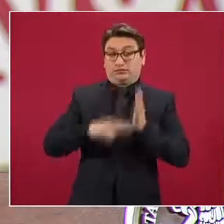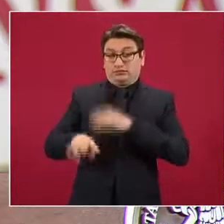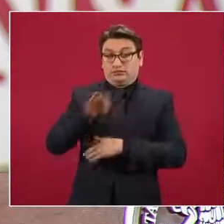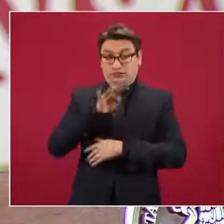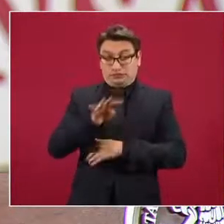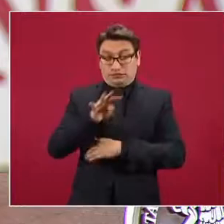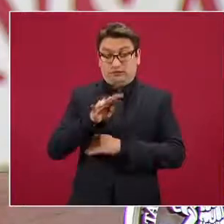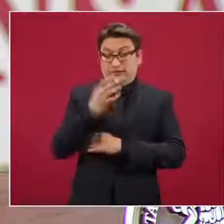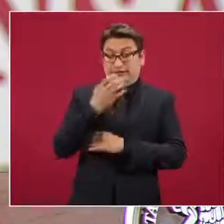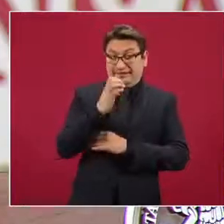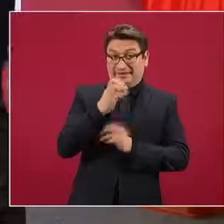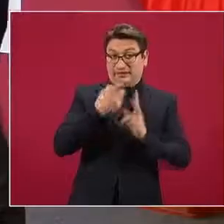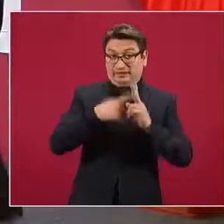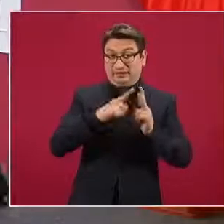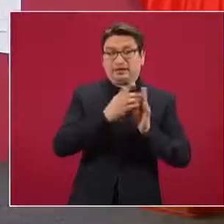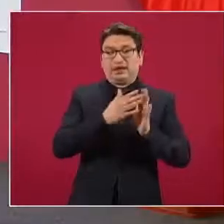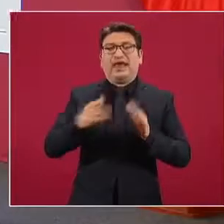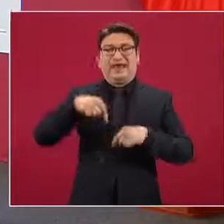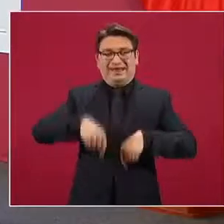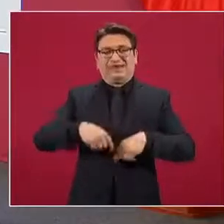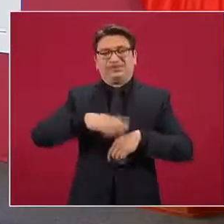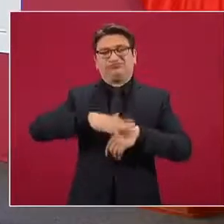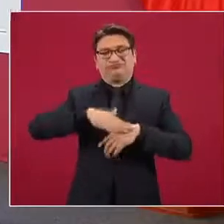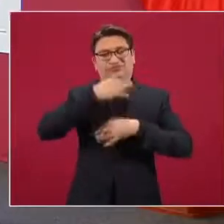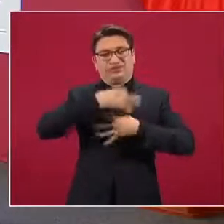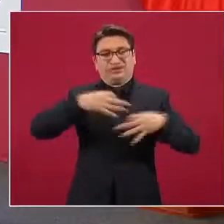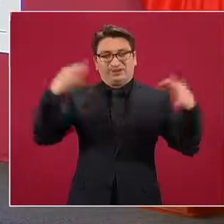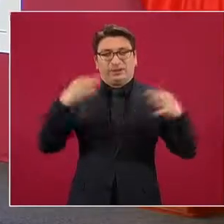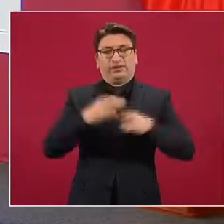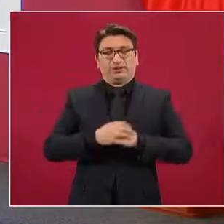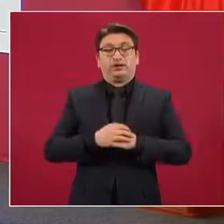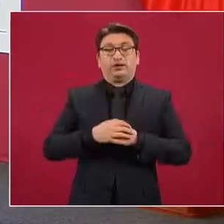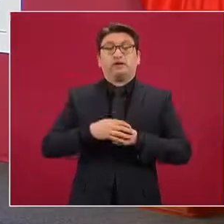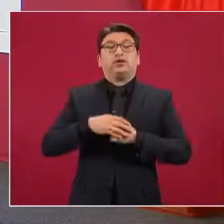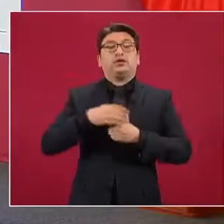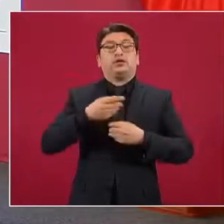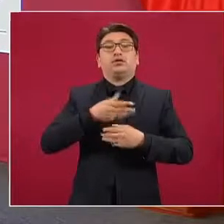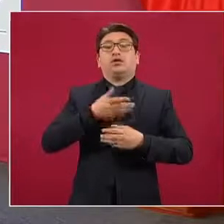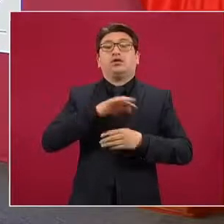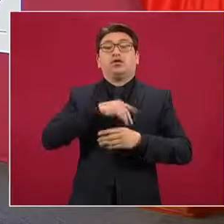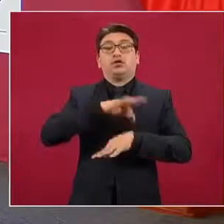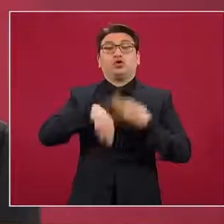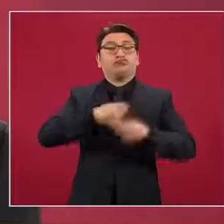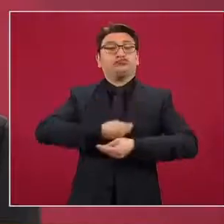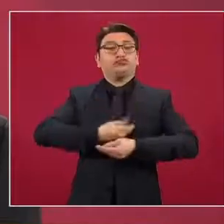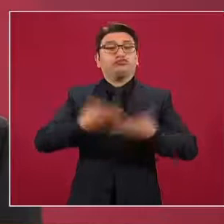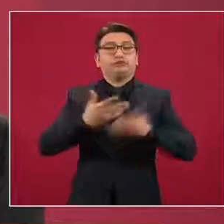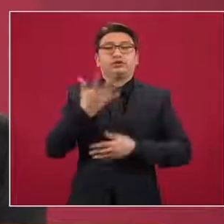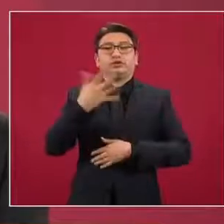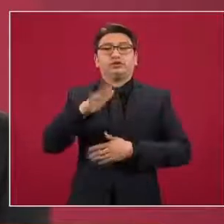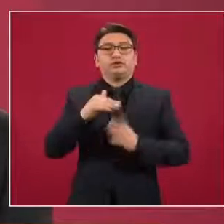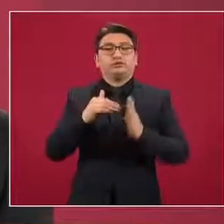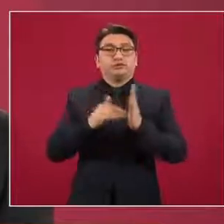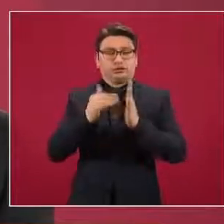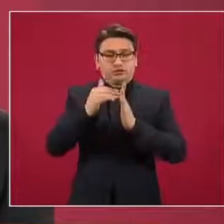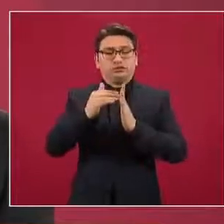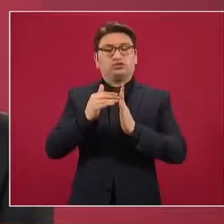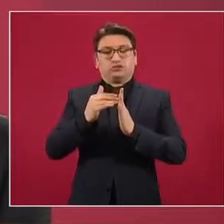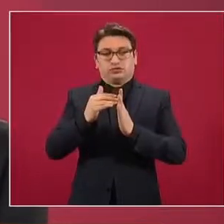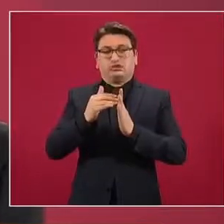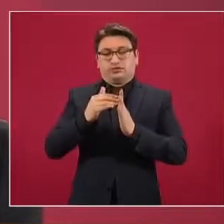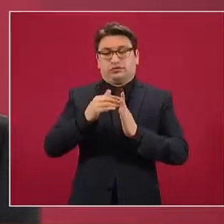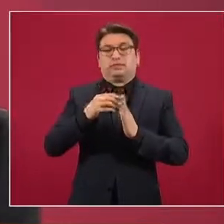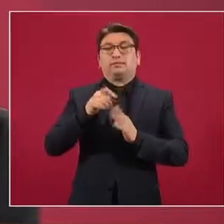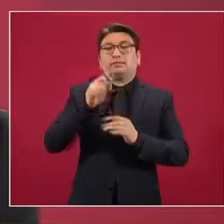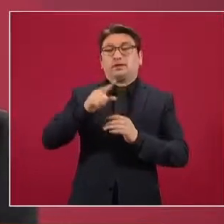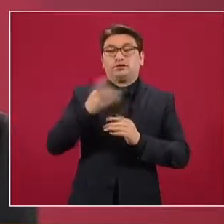2019, como aquí se anunció, se empezaron a distribuir 10 millones de ejemplares de la cartilla moral de Alfonso